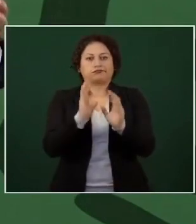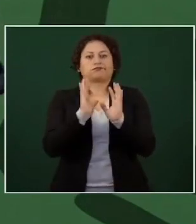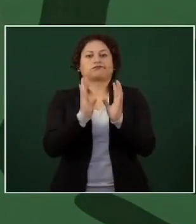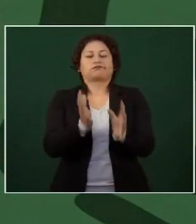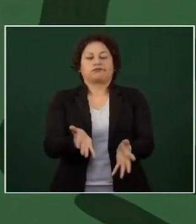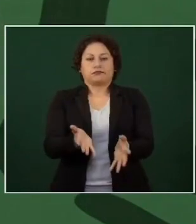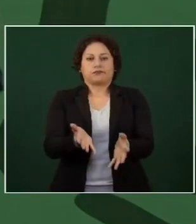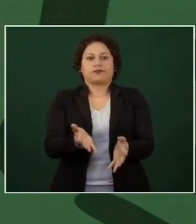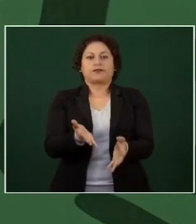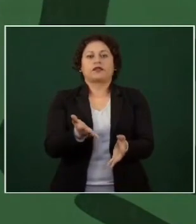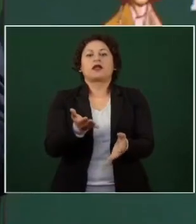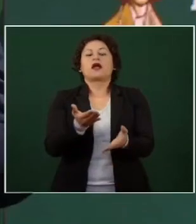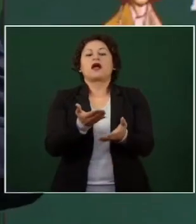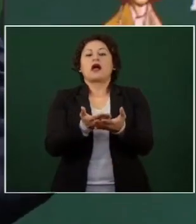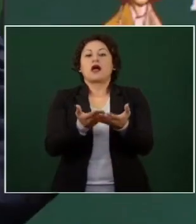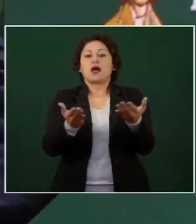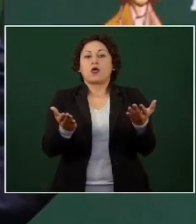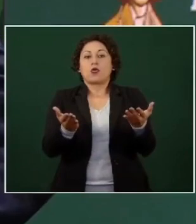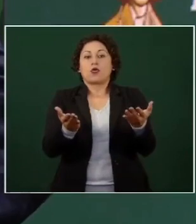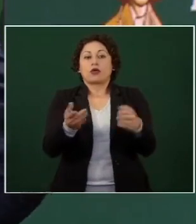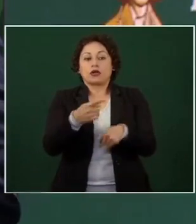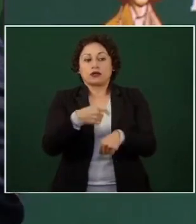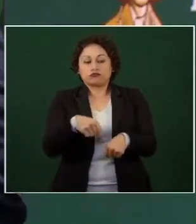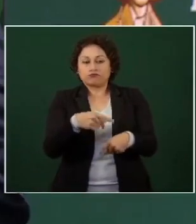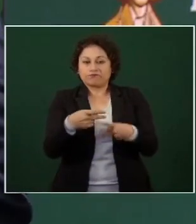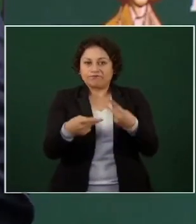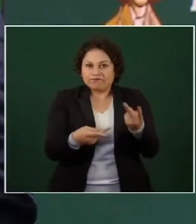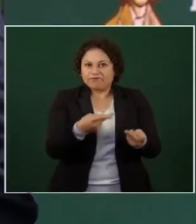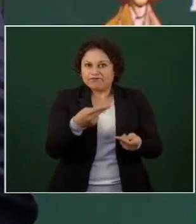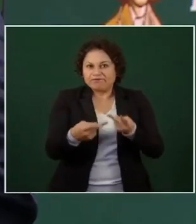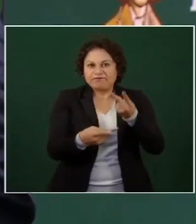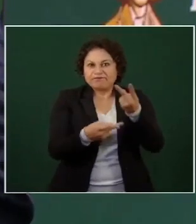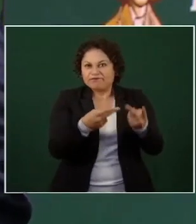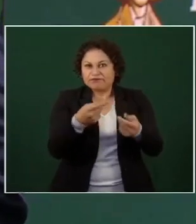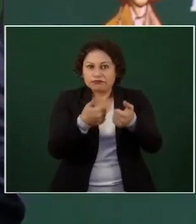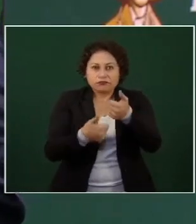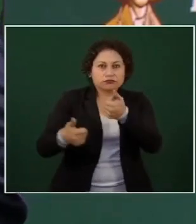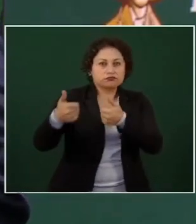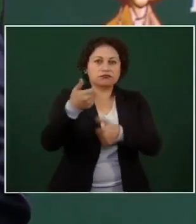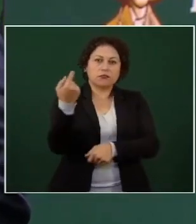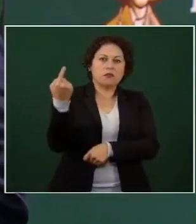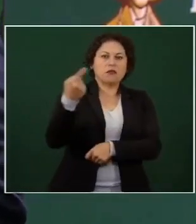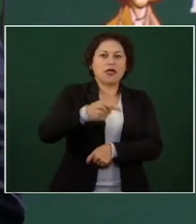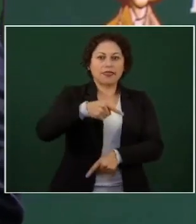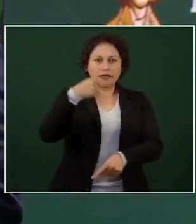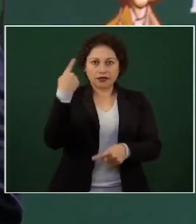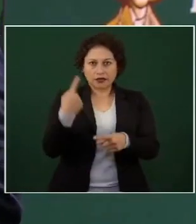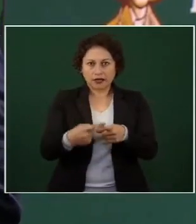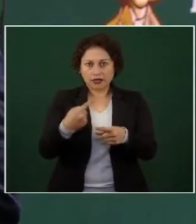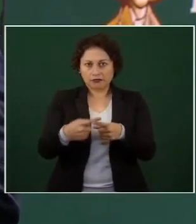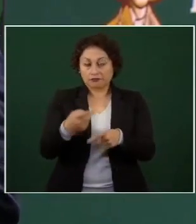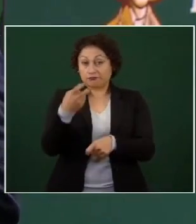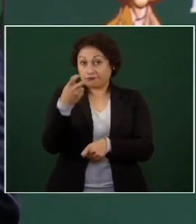buscando llegar a autores intelectuales,